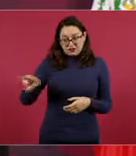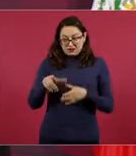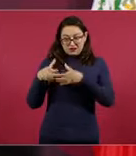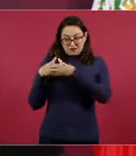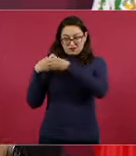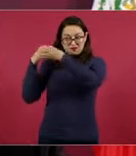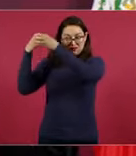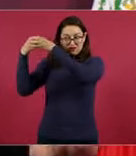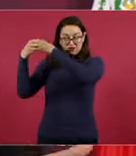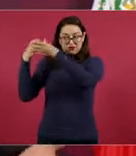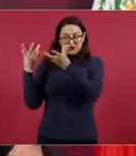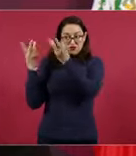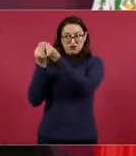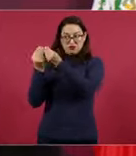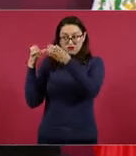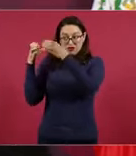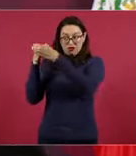la que está con él,